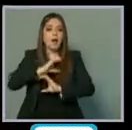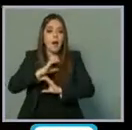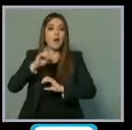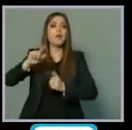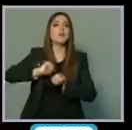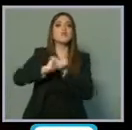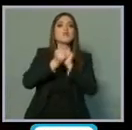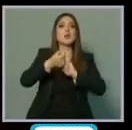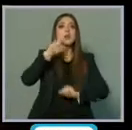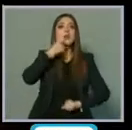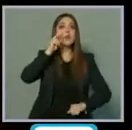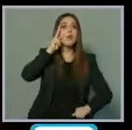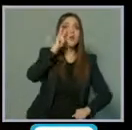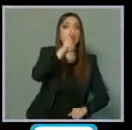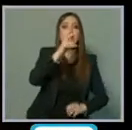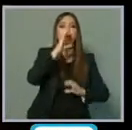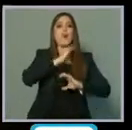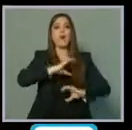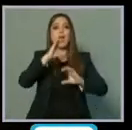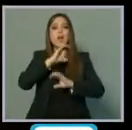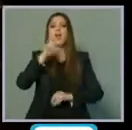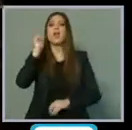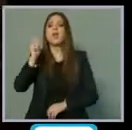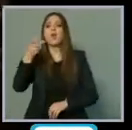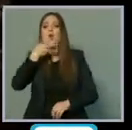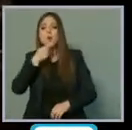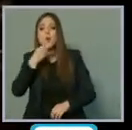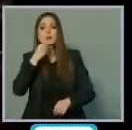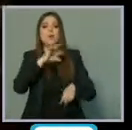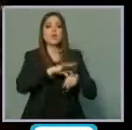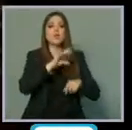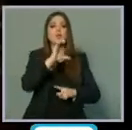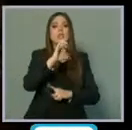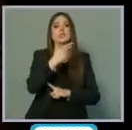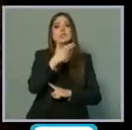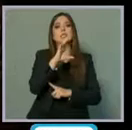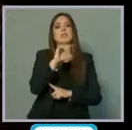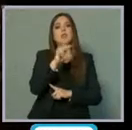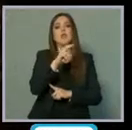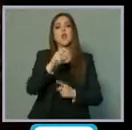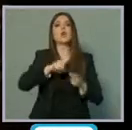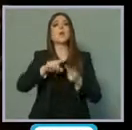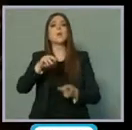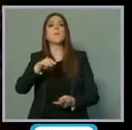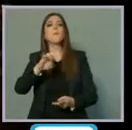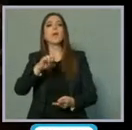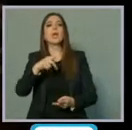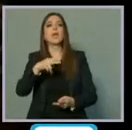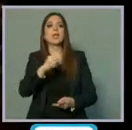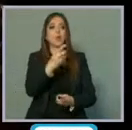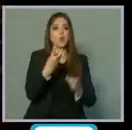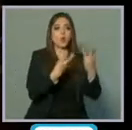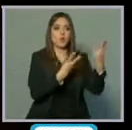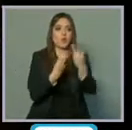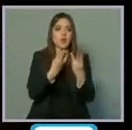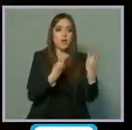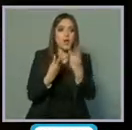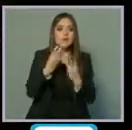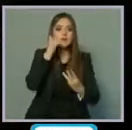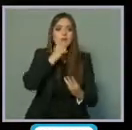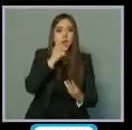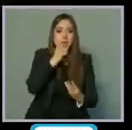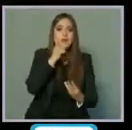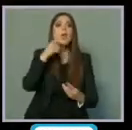ahí, los cómplices del Dr. Panza se llaman Chicharrón y Mueganito. Órale. Los niños